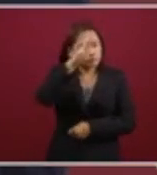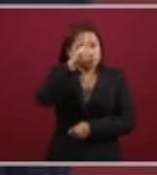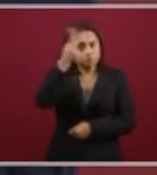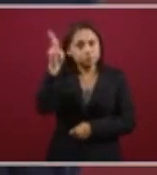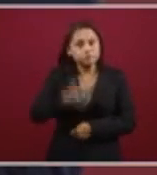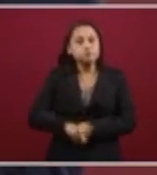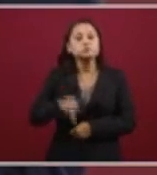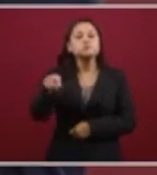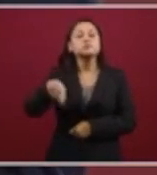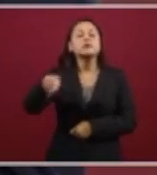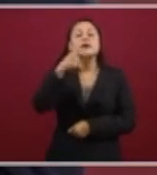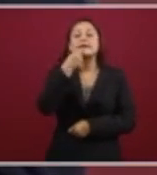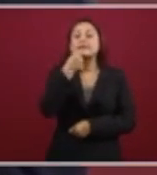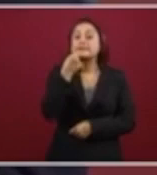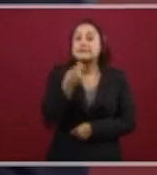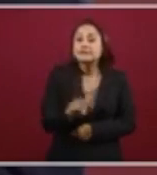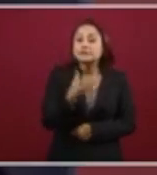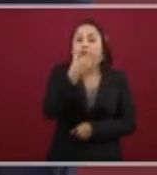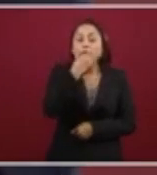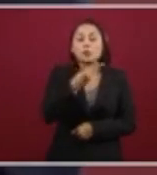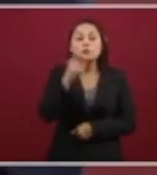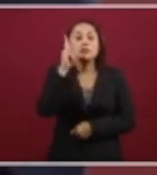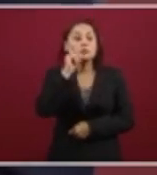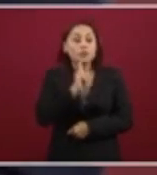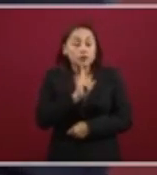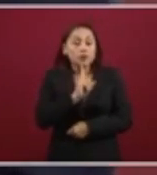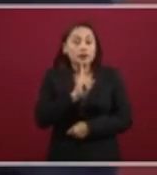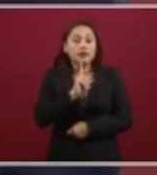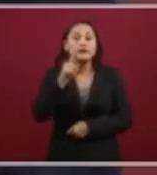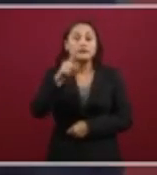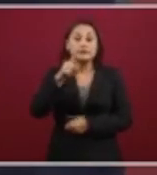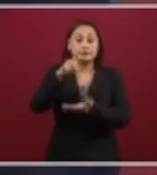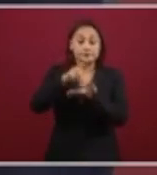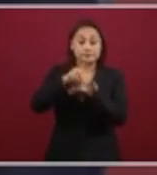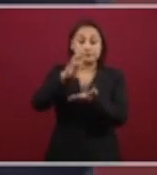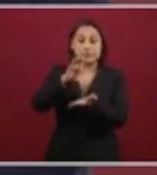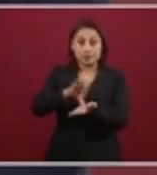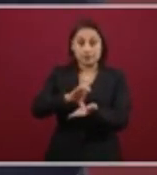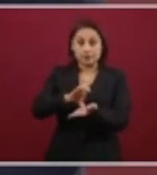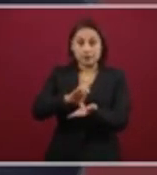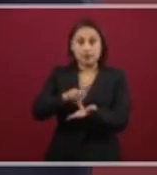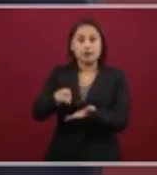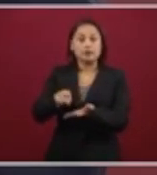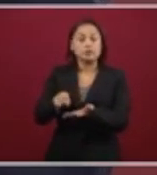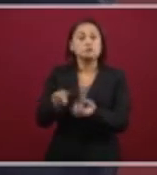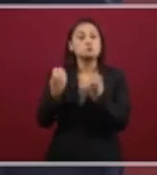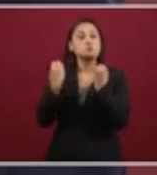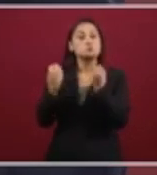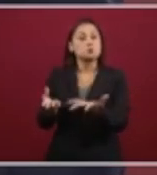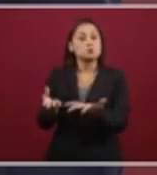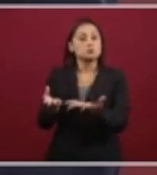los niños, las niñas con discapacidad, lo mismo, están recibiendo